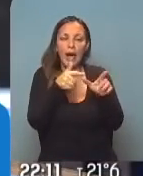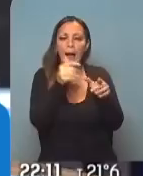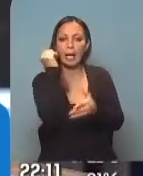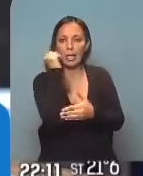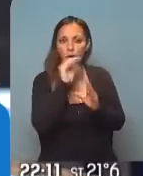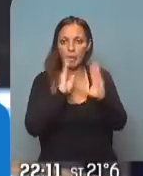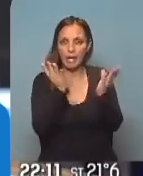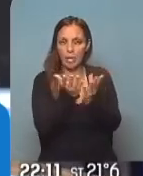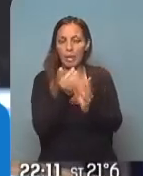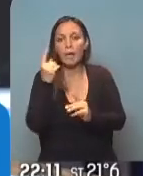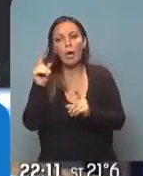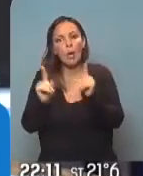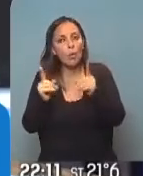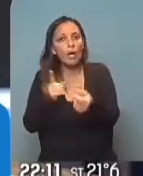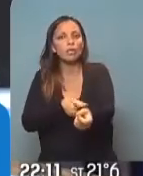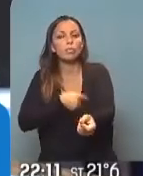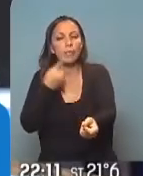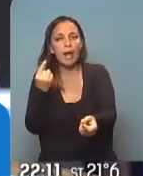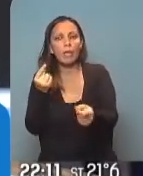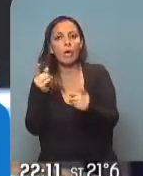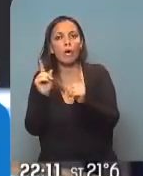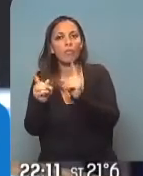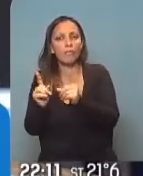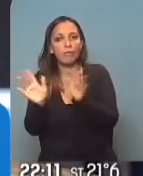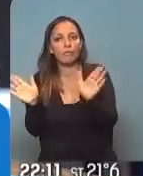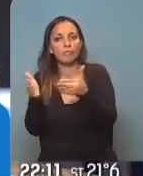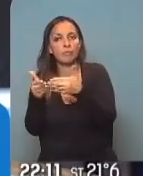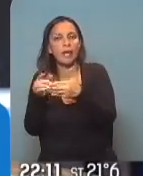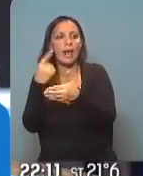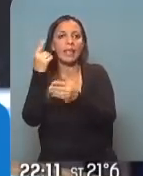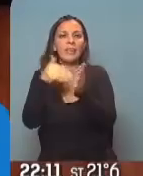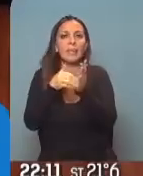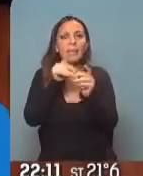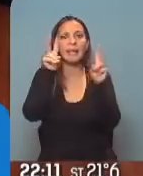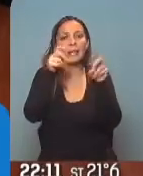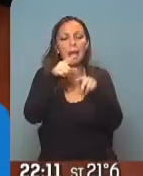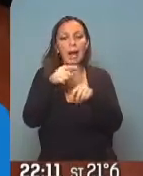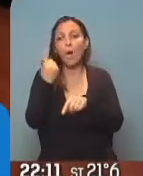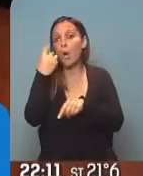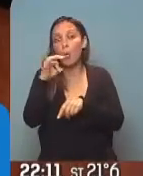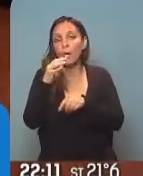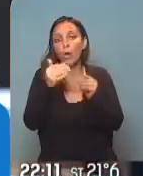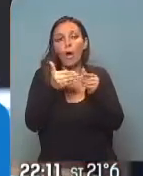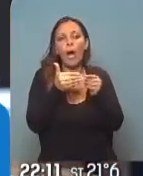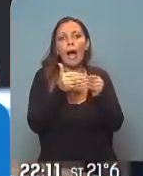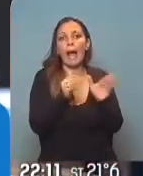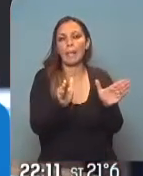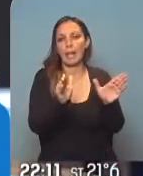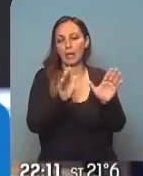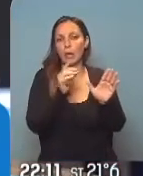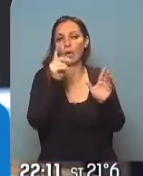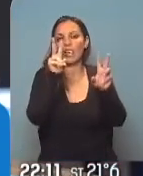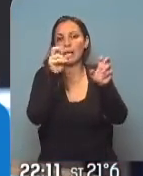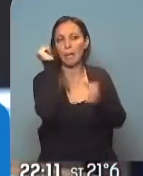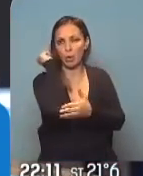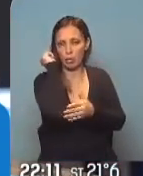a gobiernos conservadores, pero que son como liberales en otros sentidos. En este caso, lo único neoliberal que tendríamos, lo único liberal sería la economía.